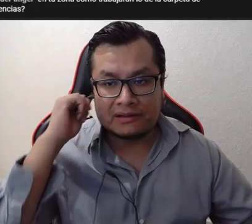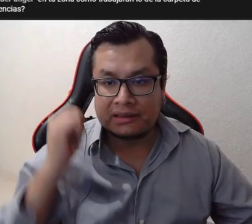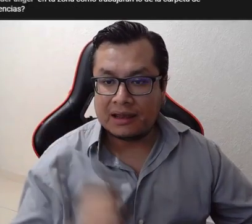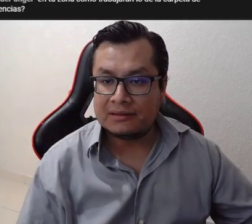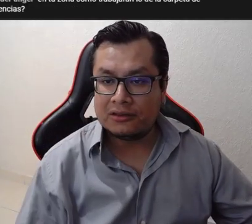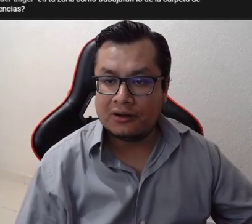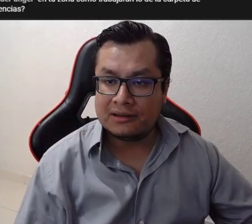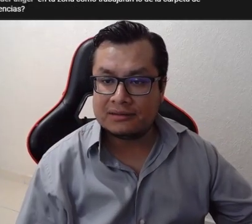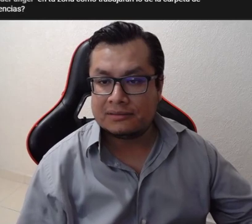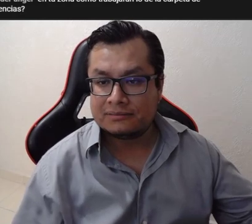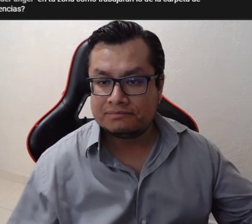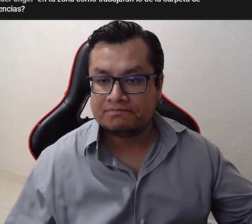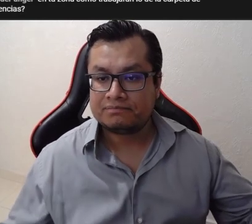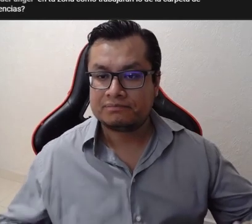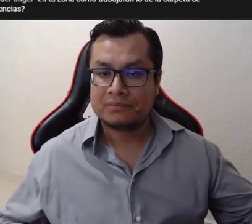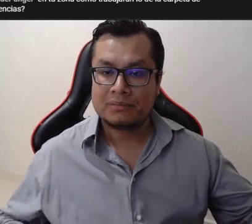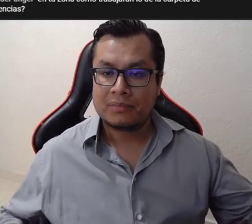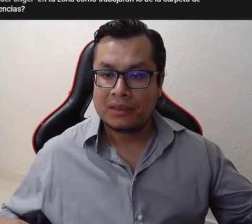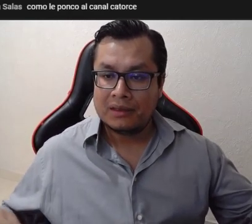Estamos en fase 3, señores.